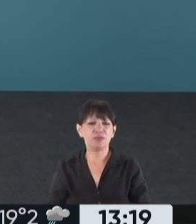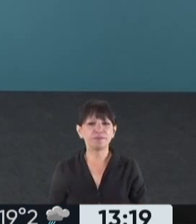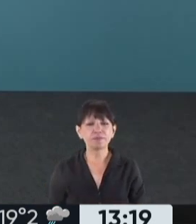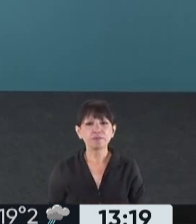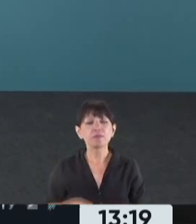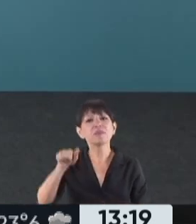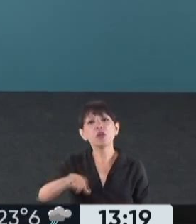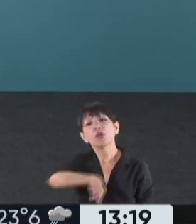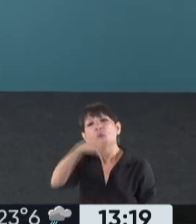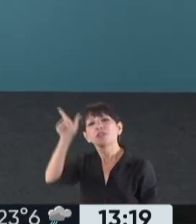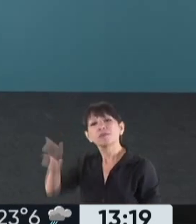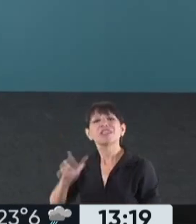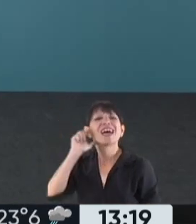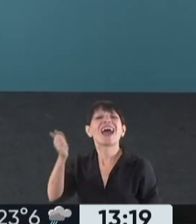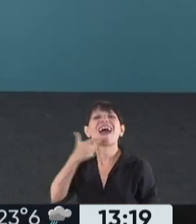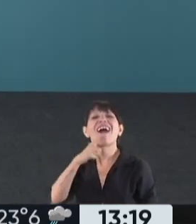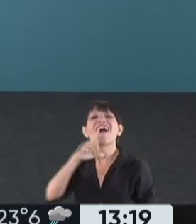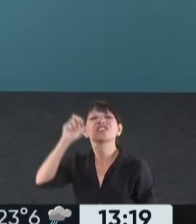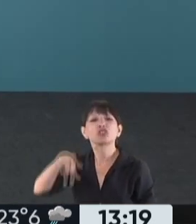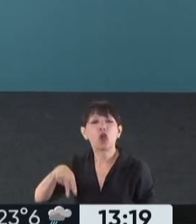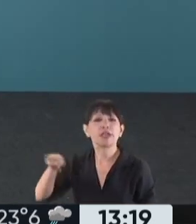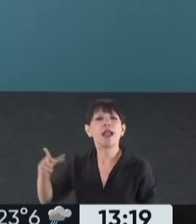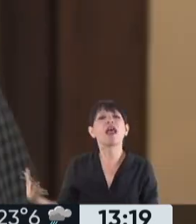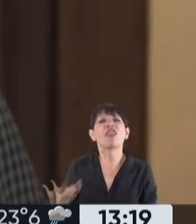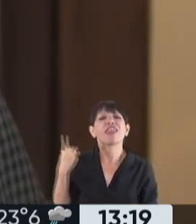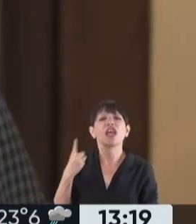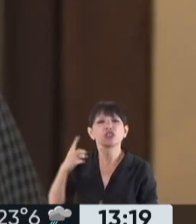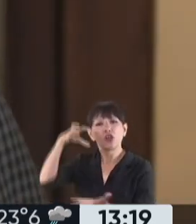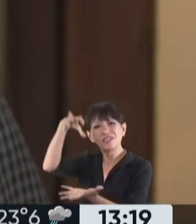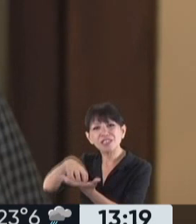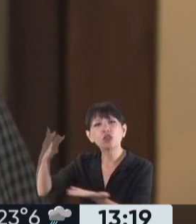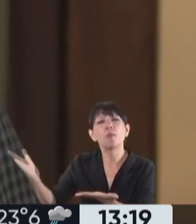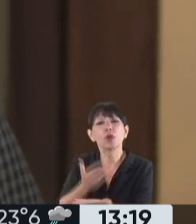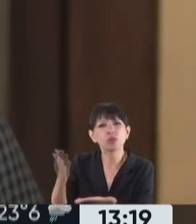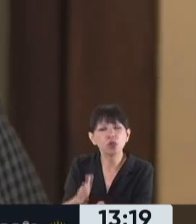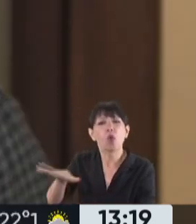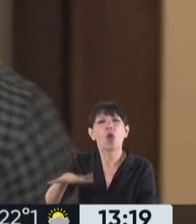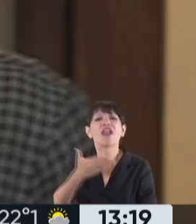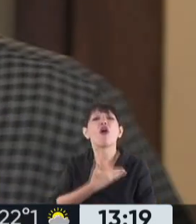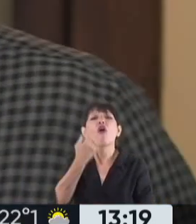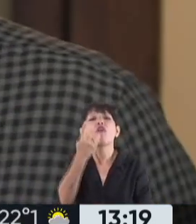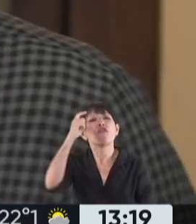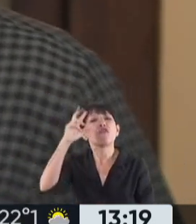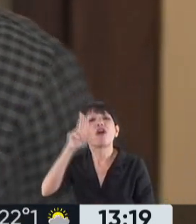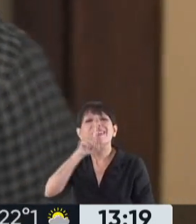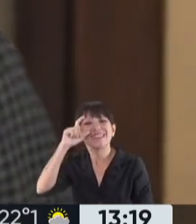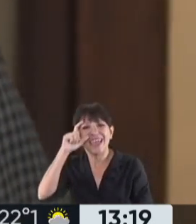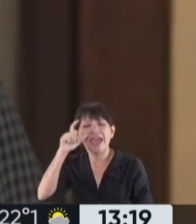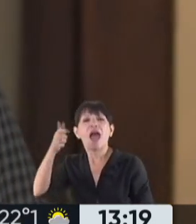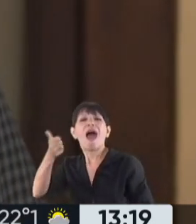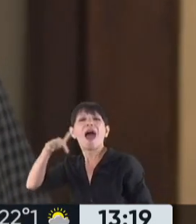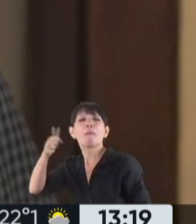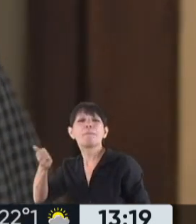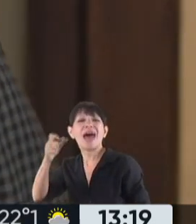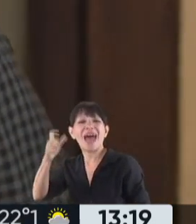Le damos la palabra a Gastón Leclet, que él es director del Centro de Producción Fuerte Apache. Es un referente del